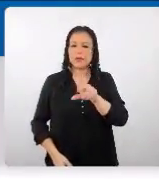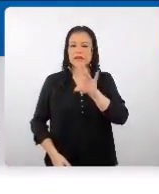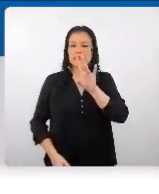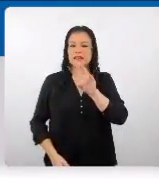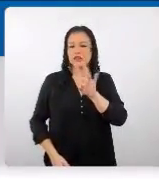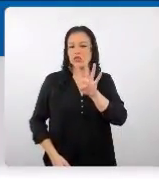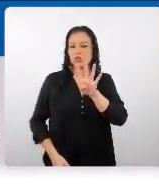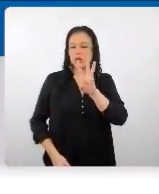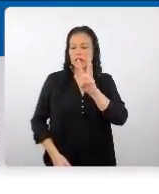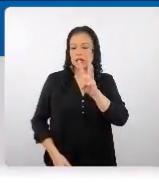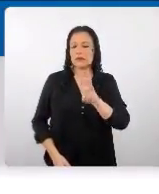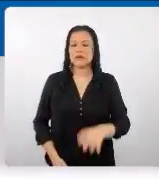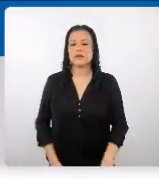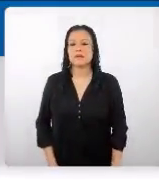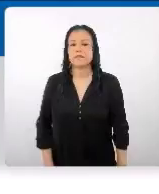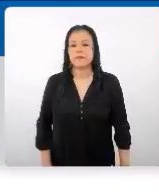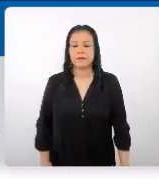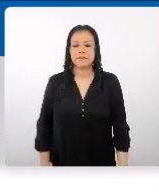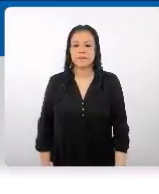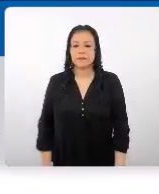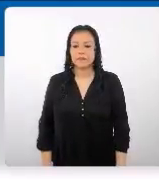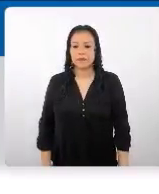221.746.